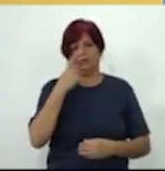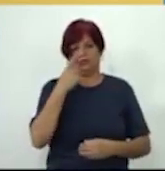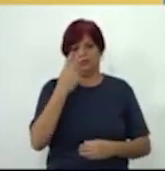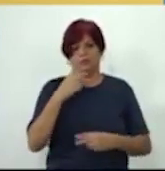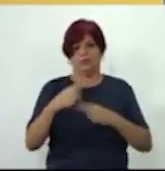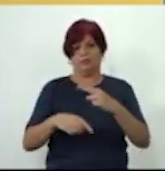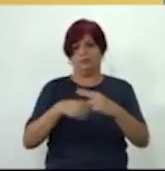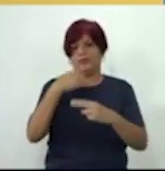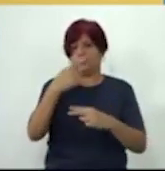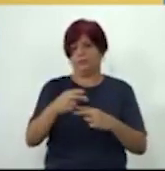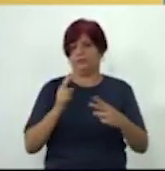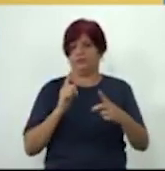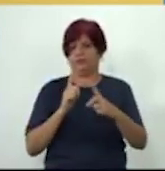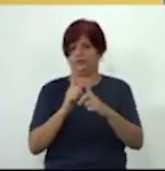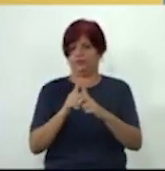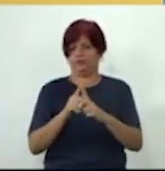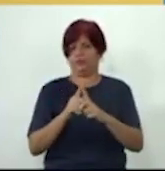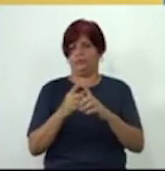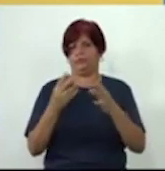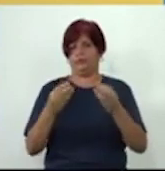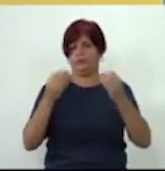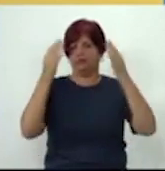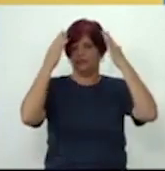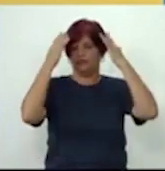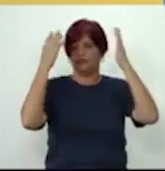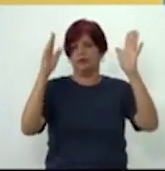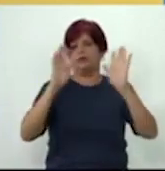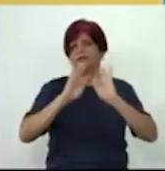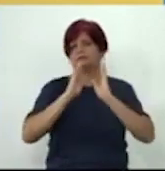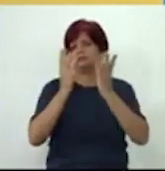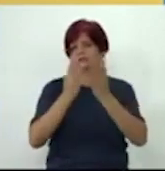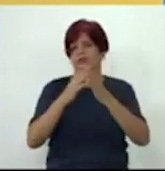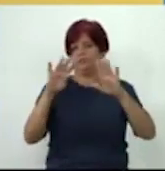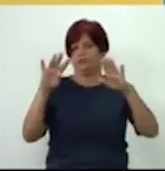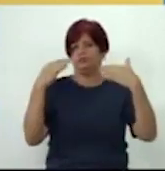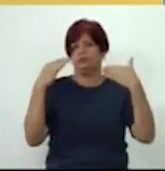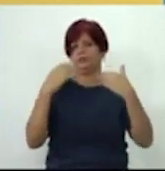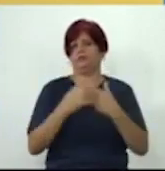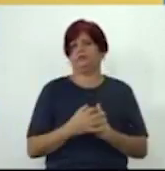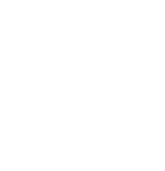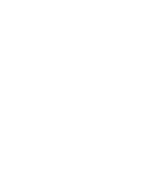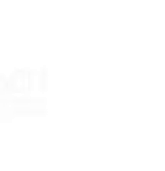vemos en el próximo encuentro y muchas gracias a todos por su atención.